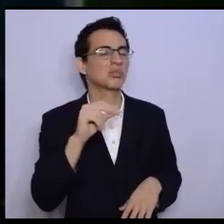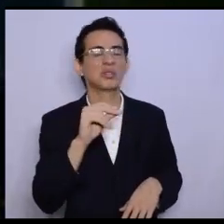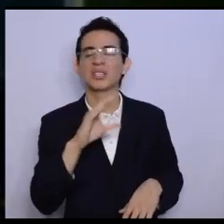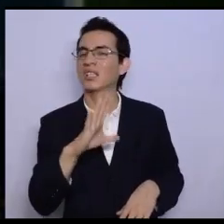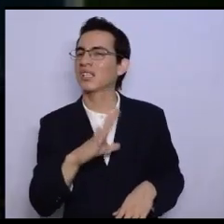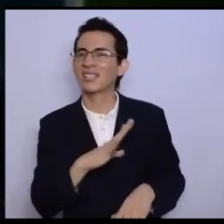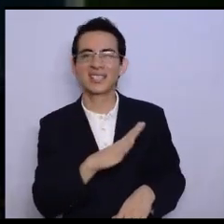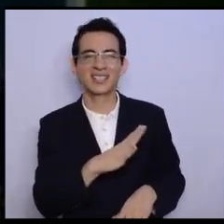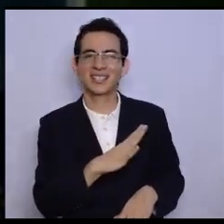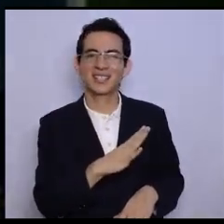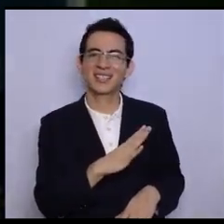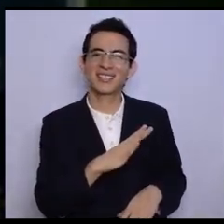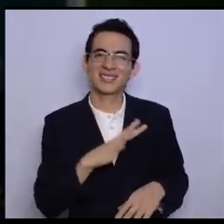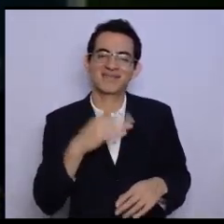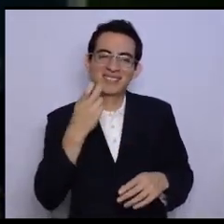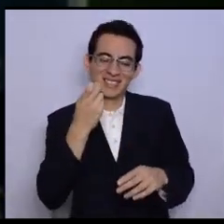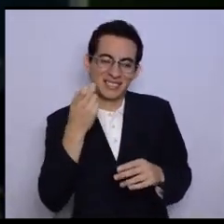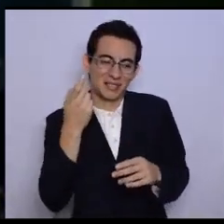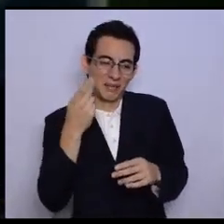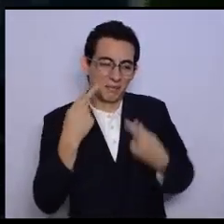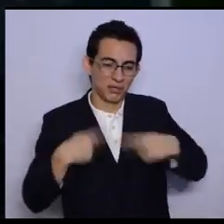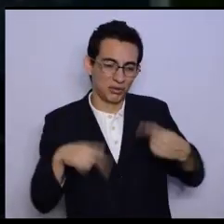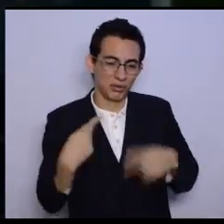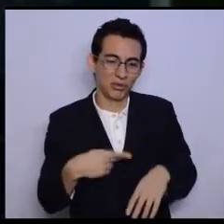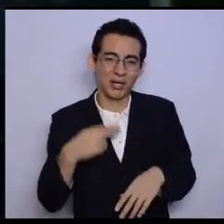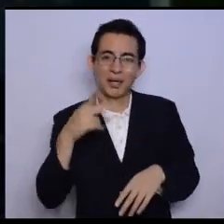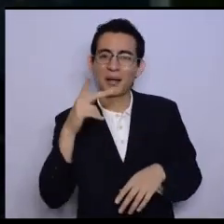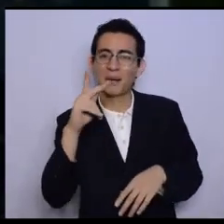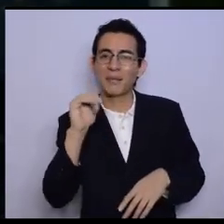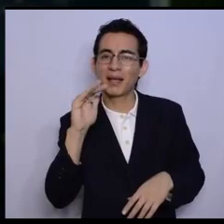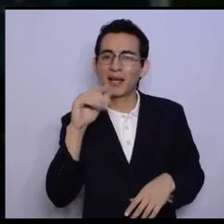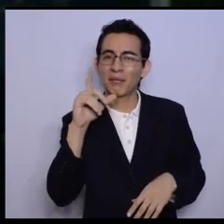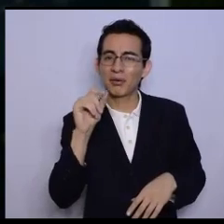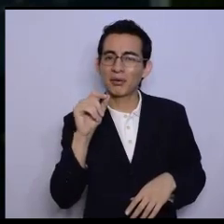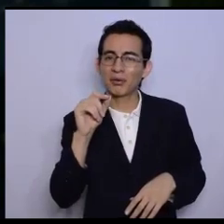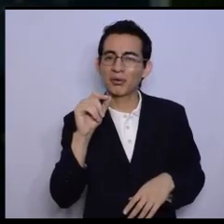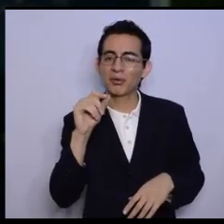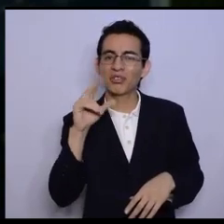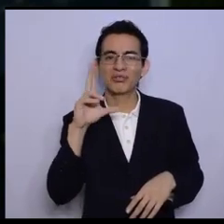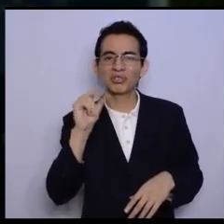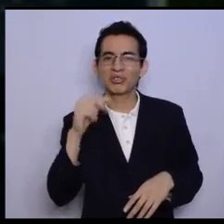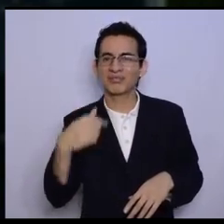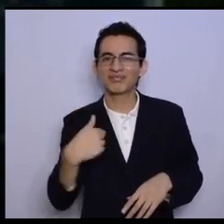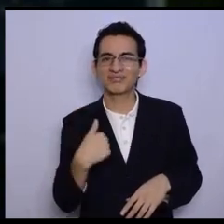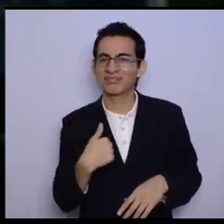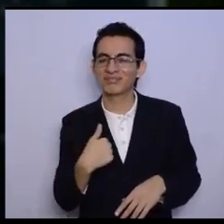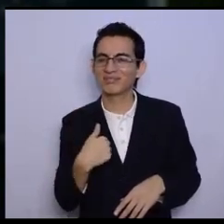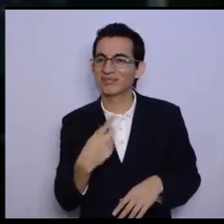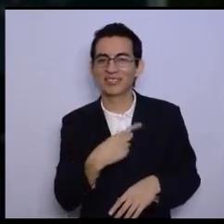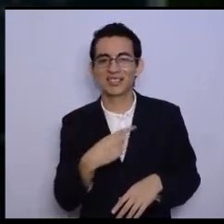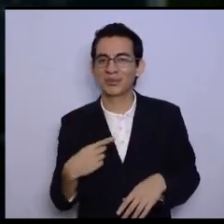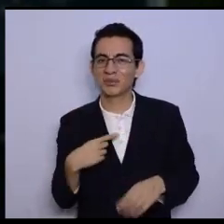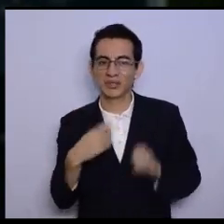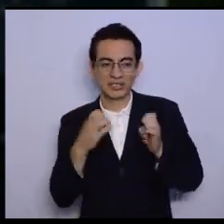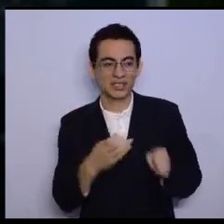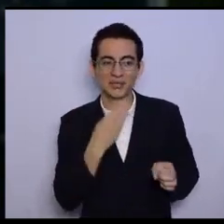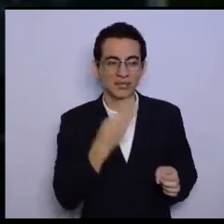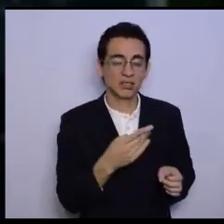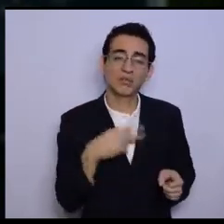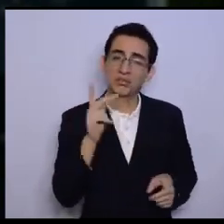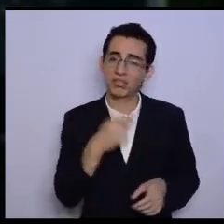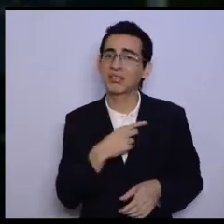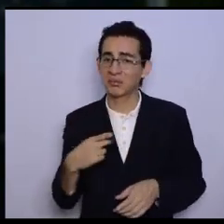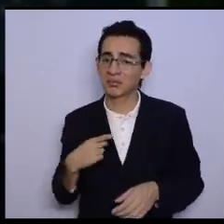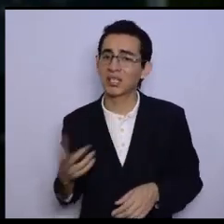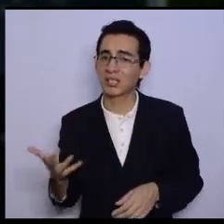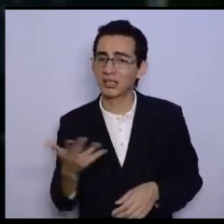visiones extraordinarias. Y dijo, no me conviene hacerlo, pero tengo que hacerlo.